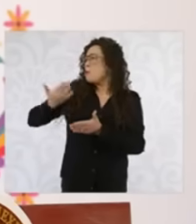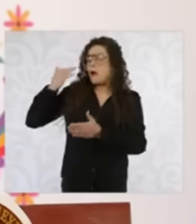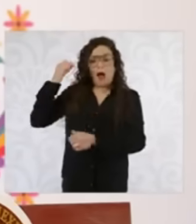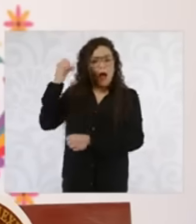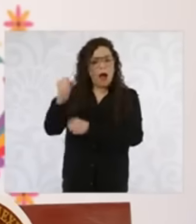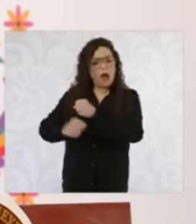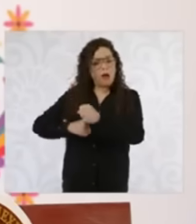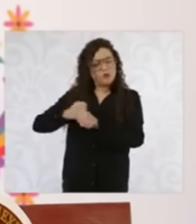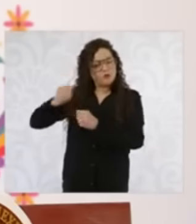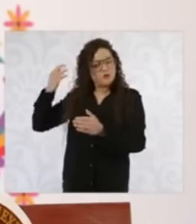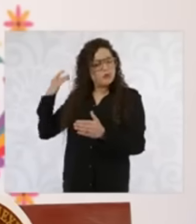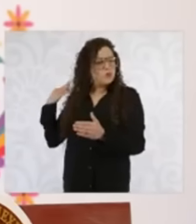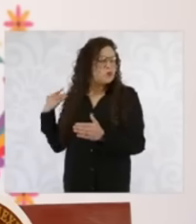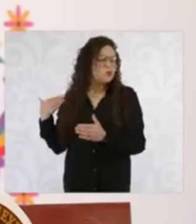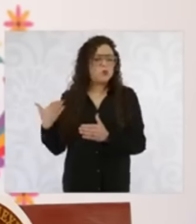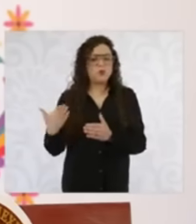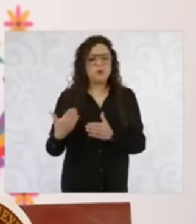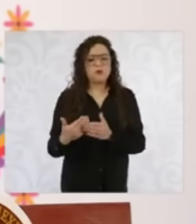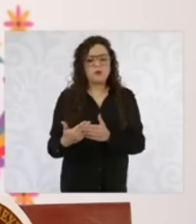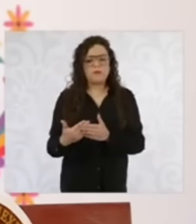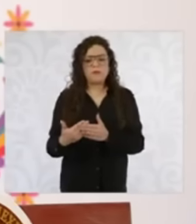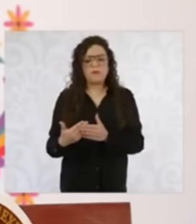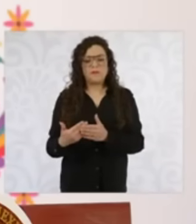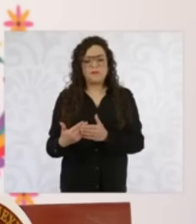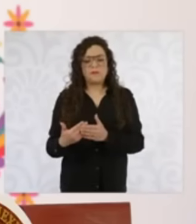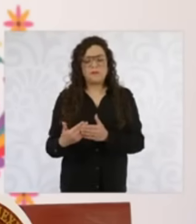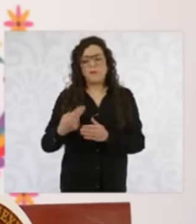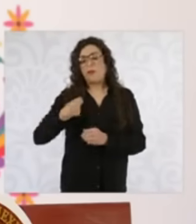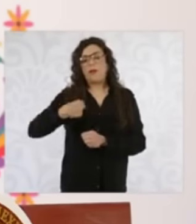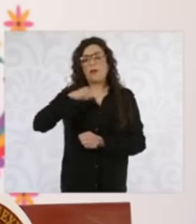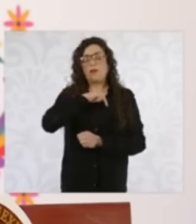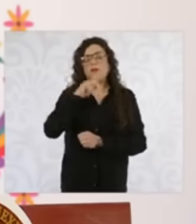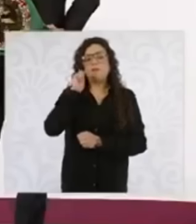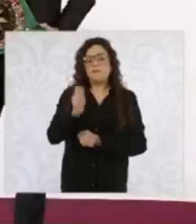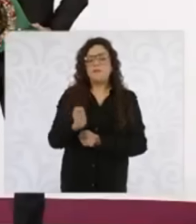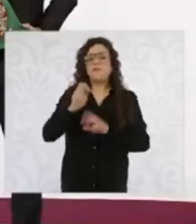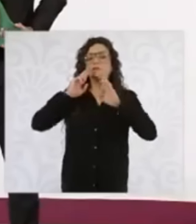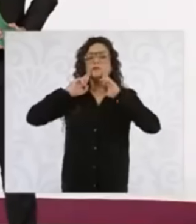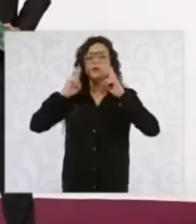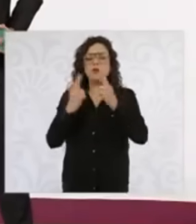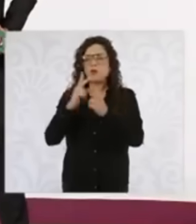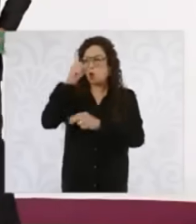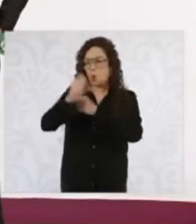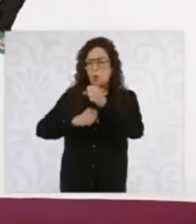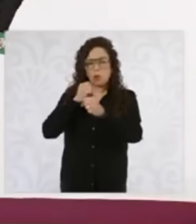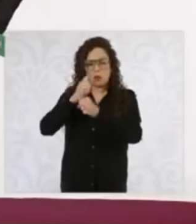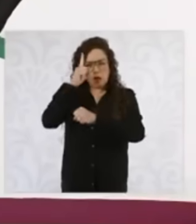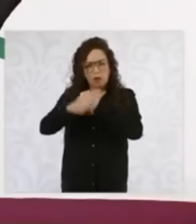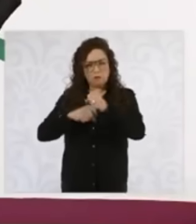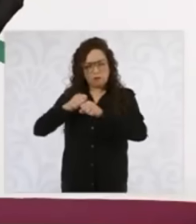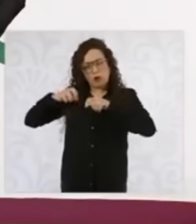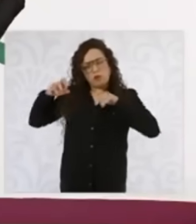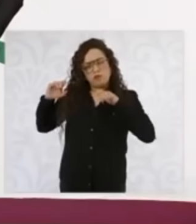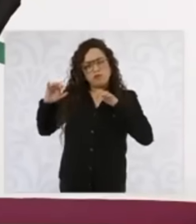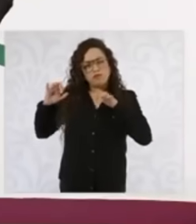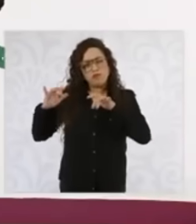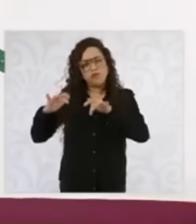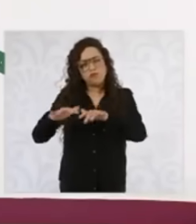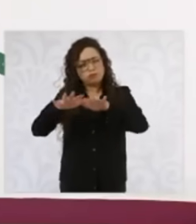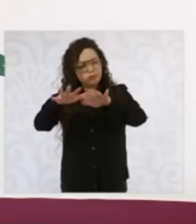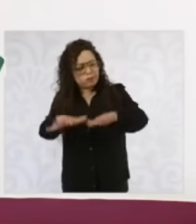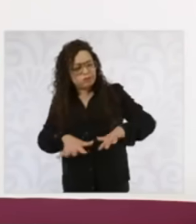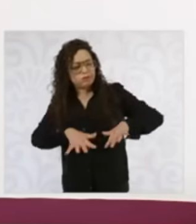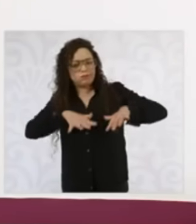tienen derecho a servicios médicos, no duden en utilizarlos y exigir una atención de calidad. Si sienten que no están recibiendo el trato que